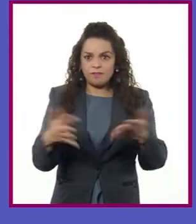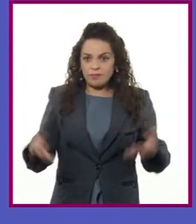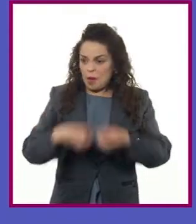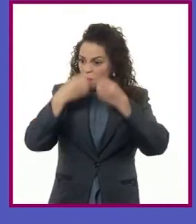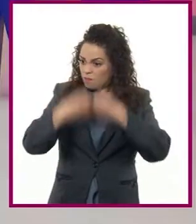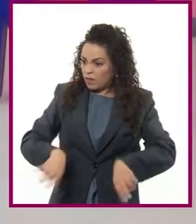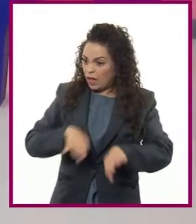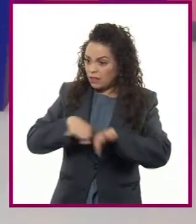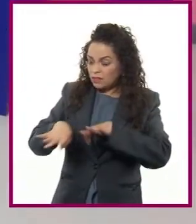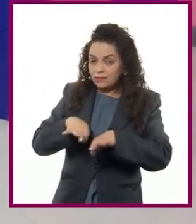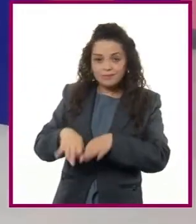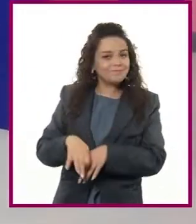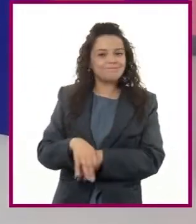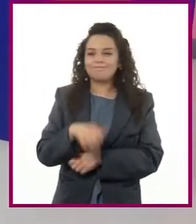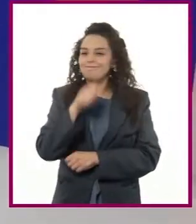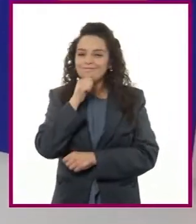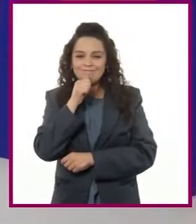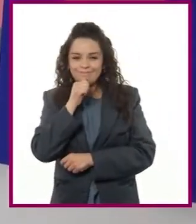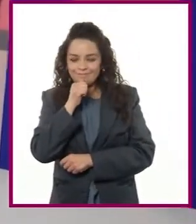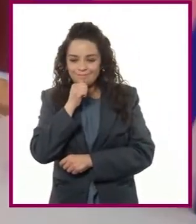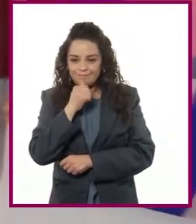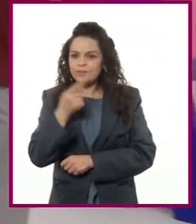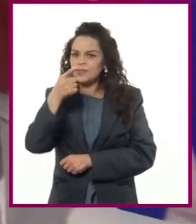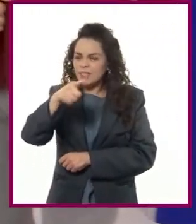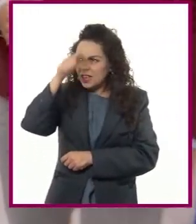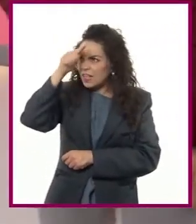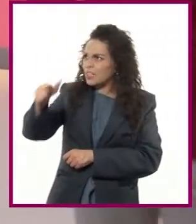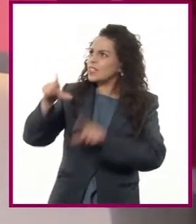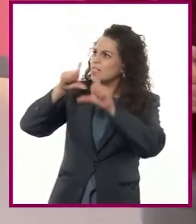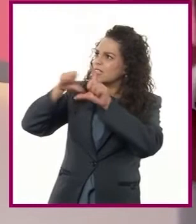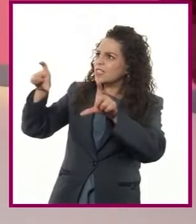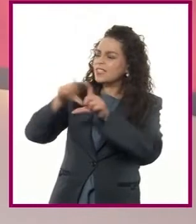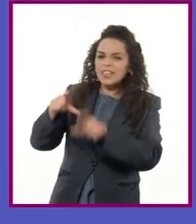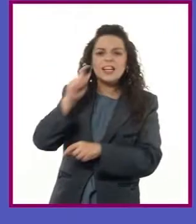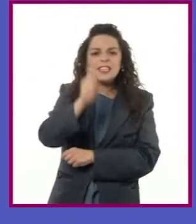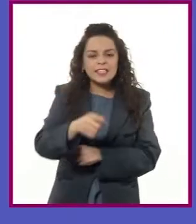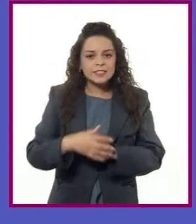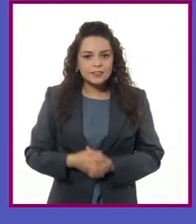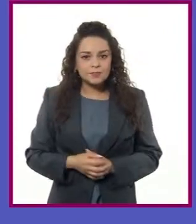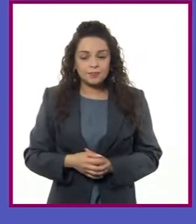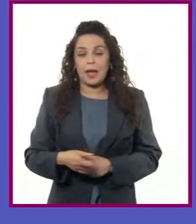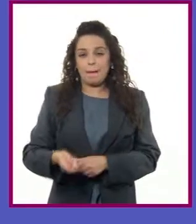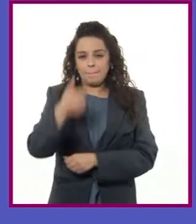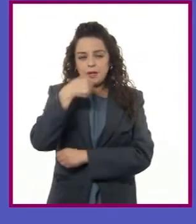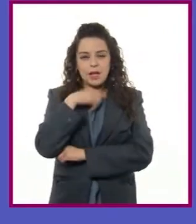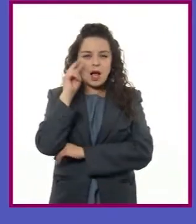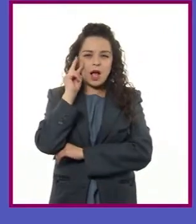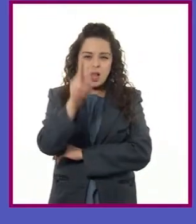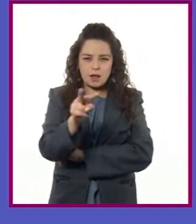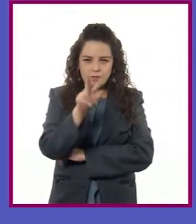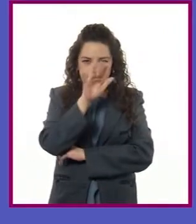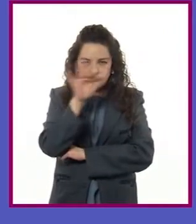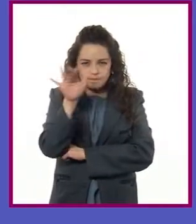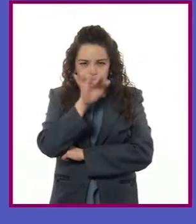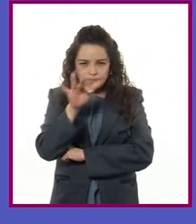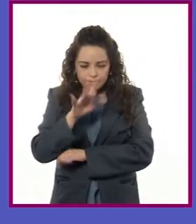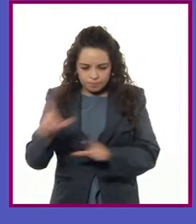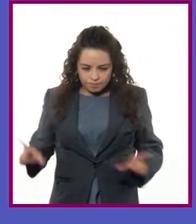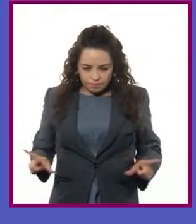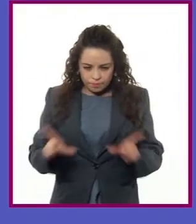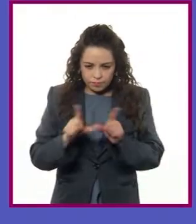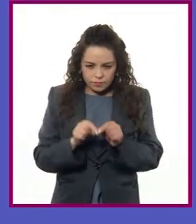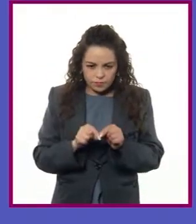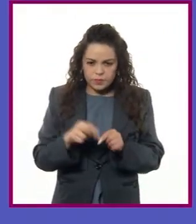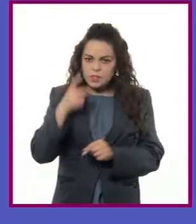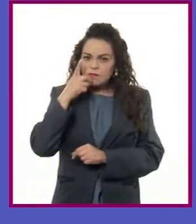desempleo. ¿Qué observan de este fragmento? Bueno, lo primero que puedo observar es que en este fragmento de resumen se escribe